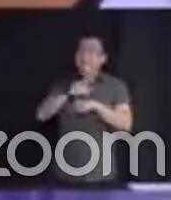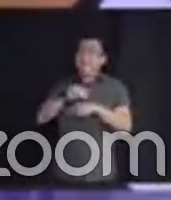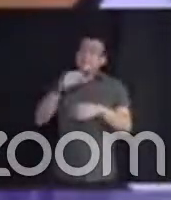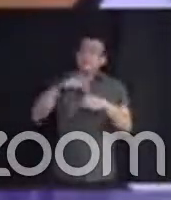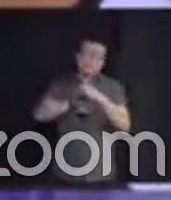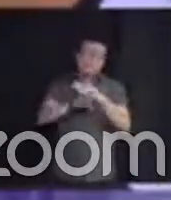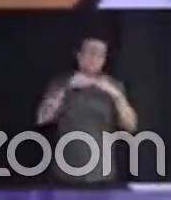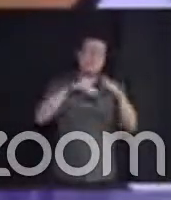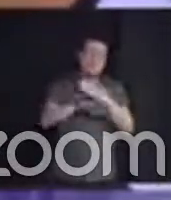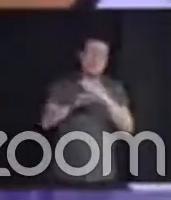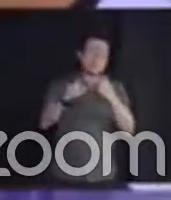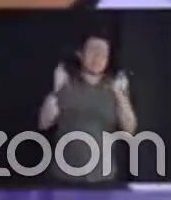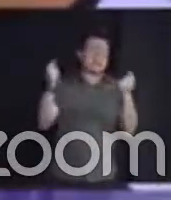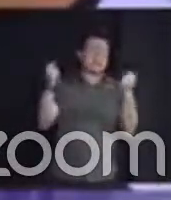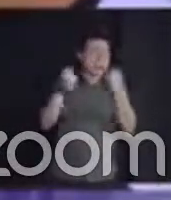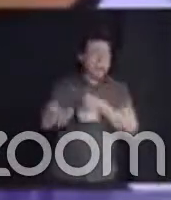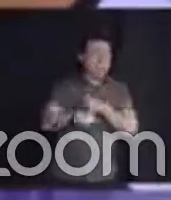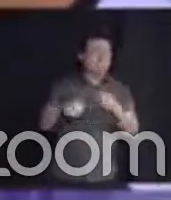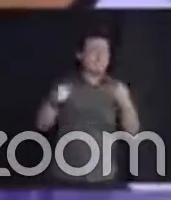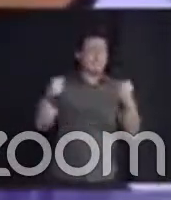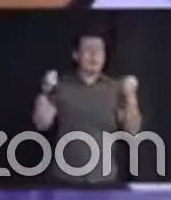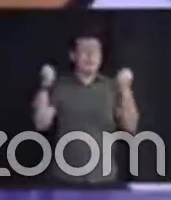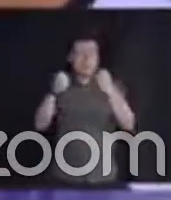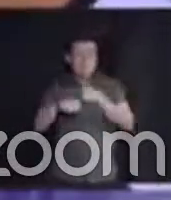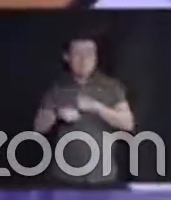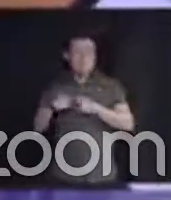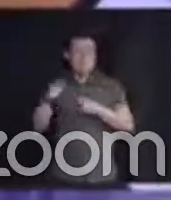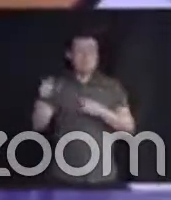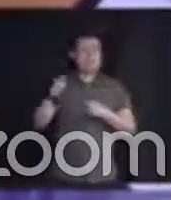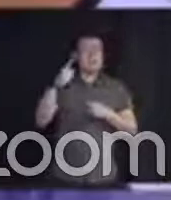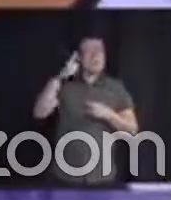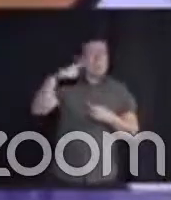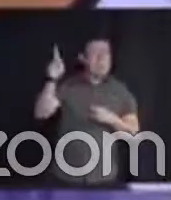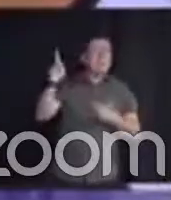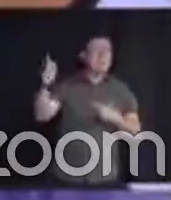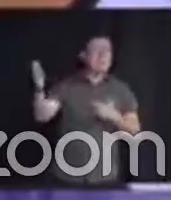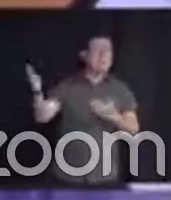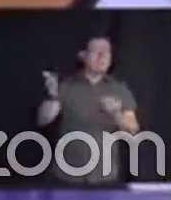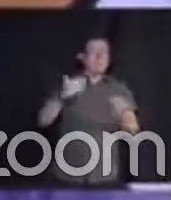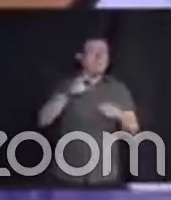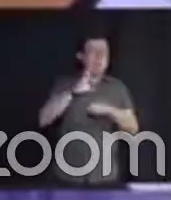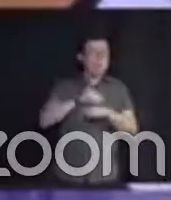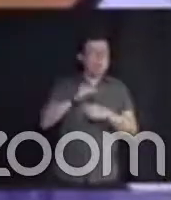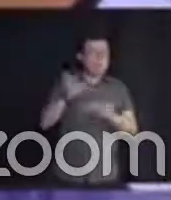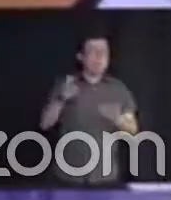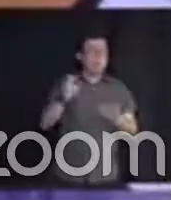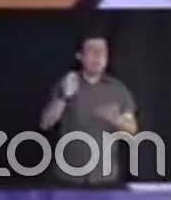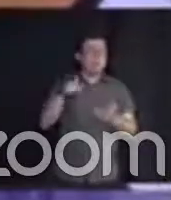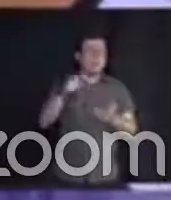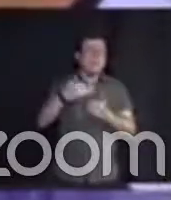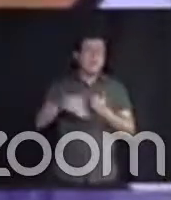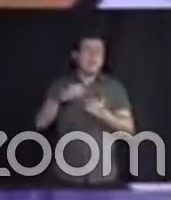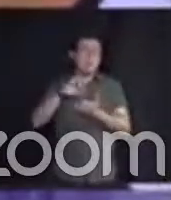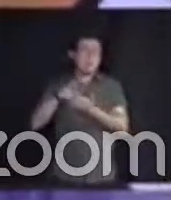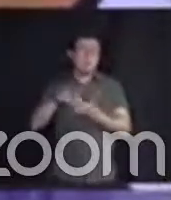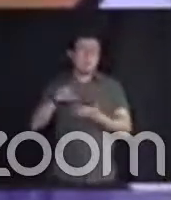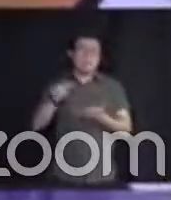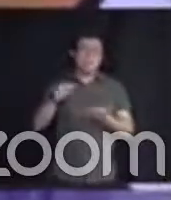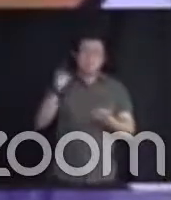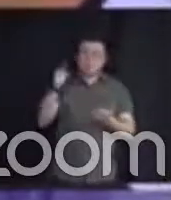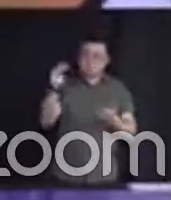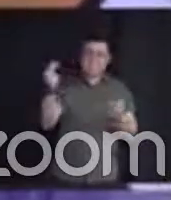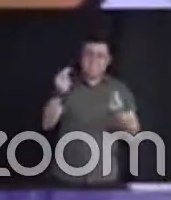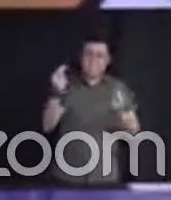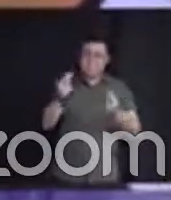todo el tiempo y trampitas y shortcuts y atajitos y ok, te faltaron tantos puntos, no van